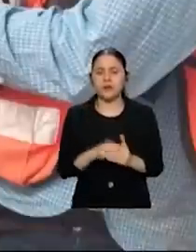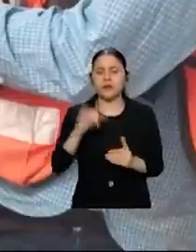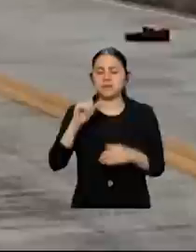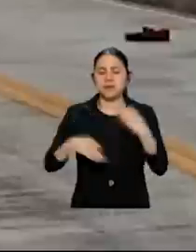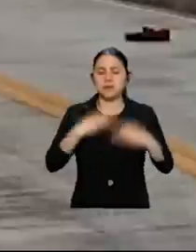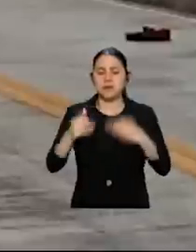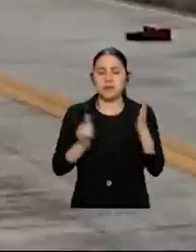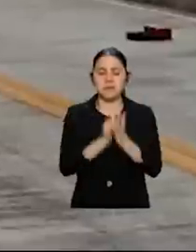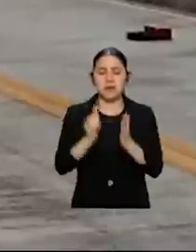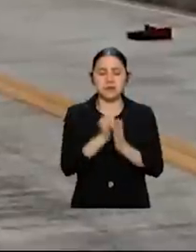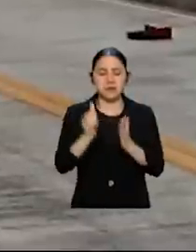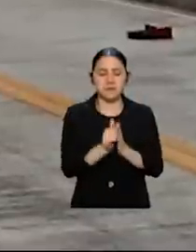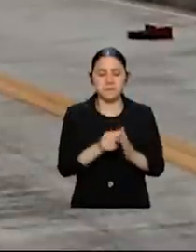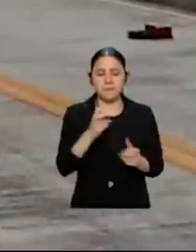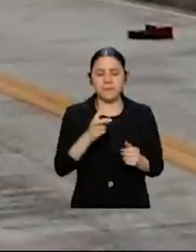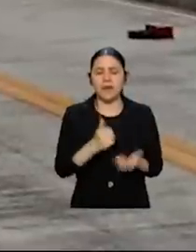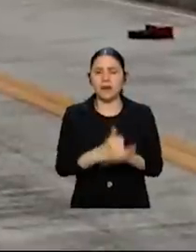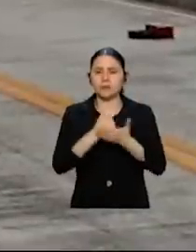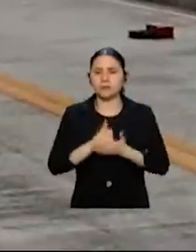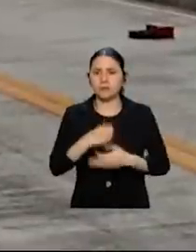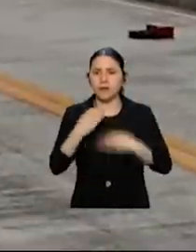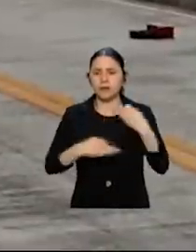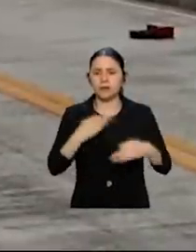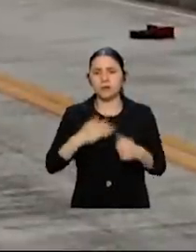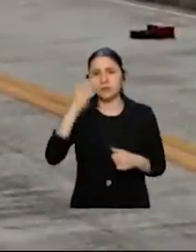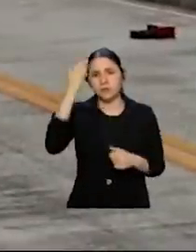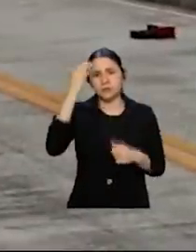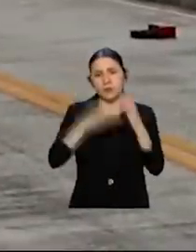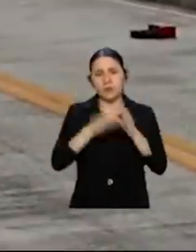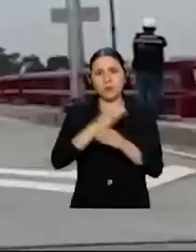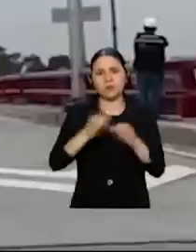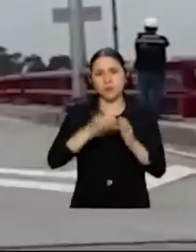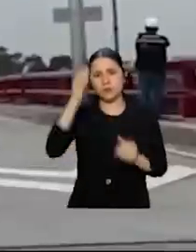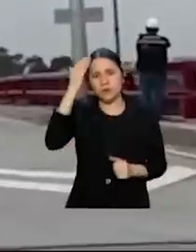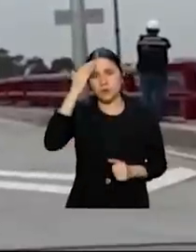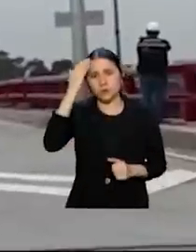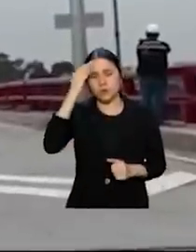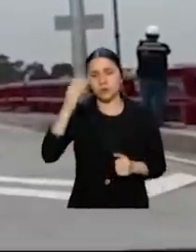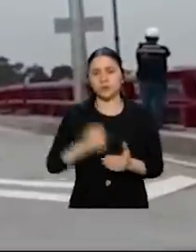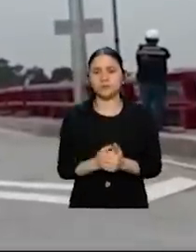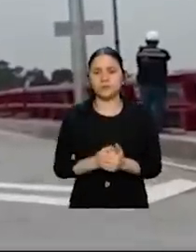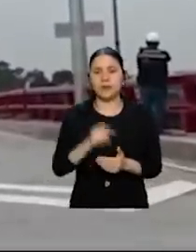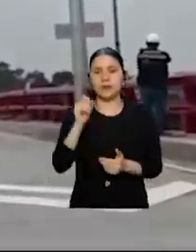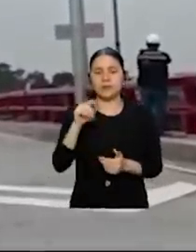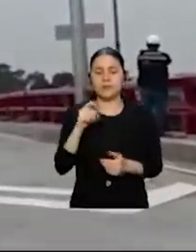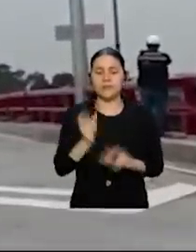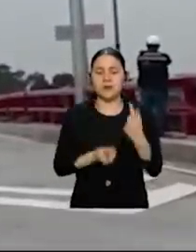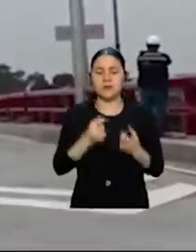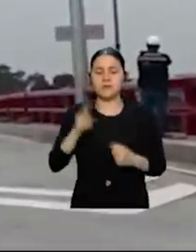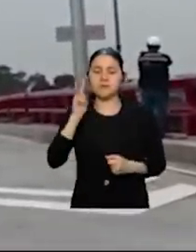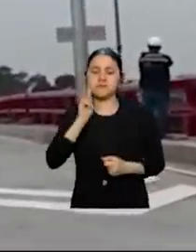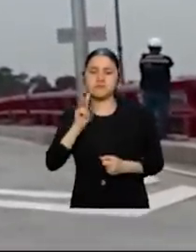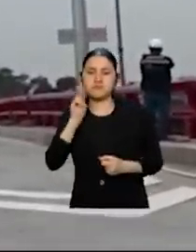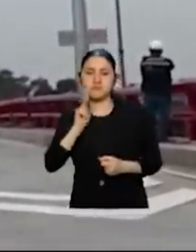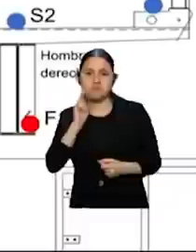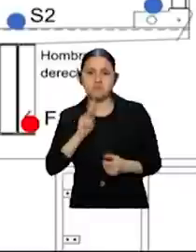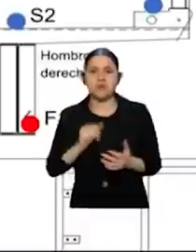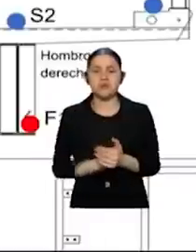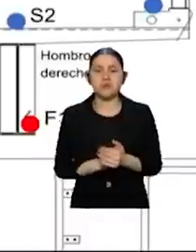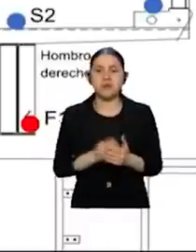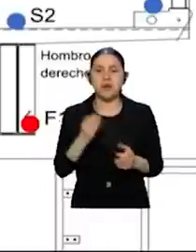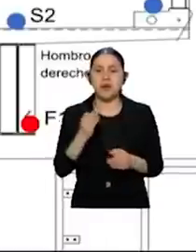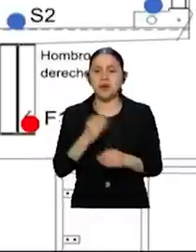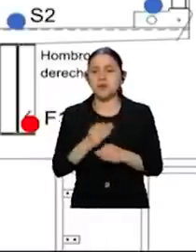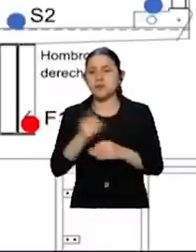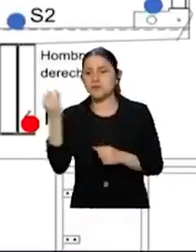para generar conocimiento y este es el caso en esta obra. Se hicieron pruebas estáticas, estamos viendo imágenes de la prueba